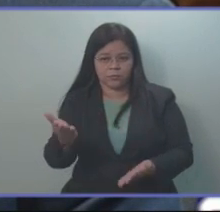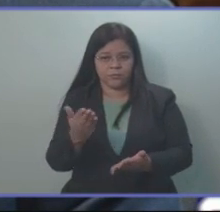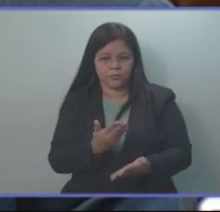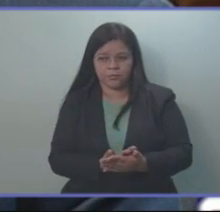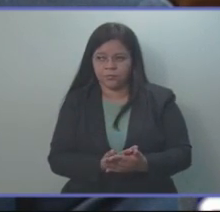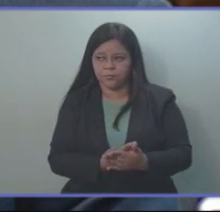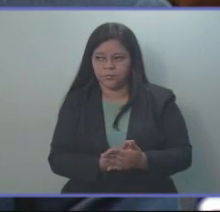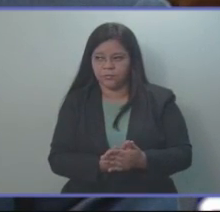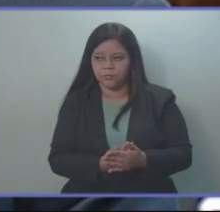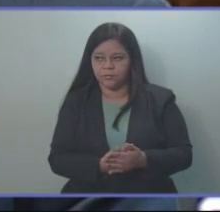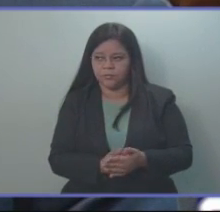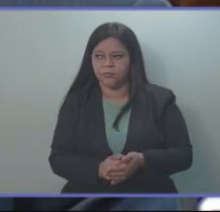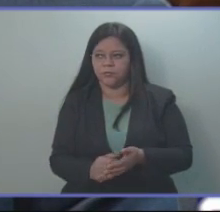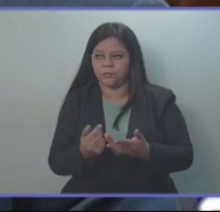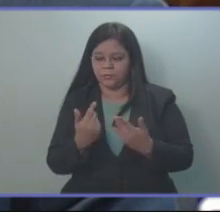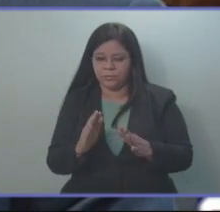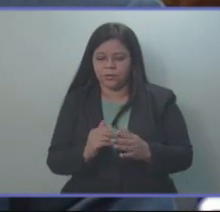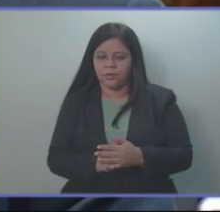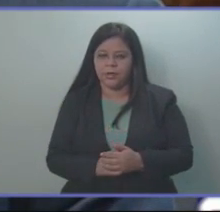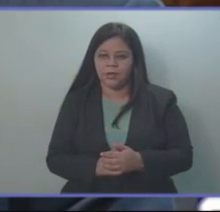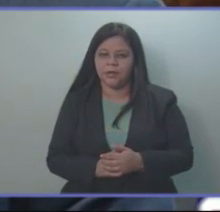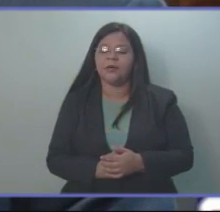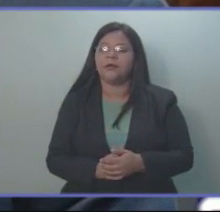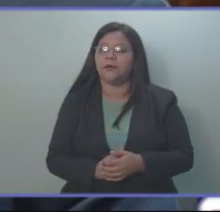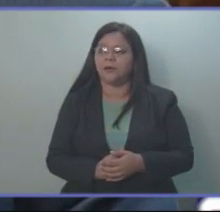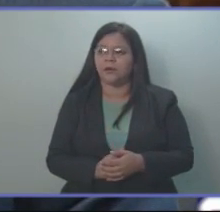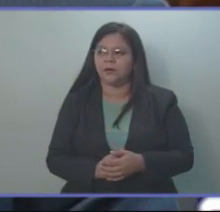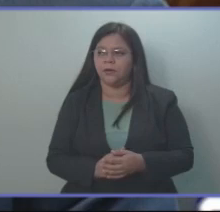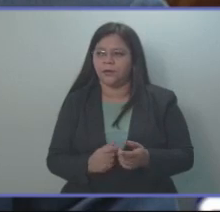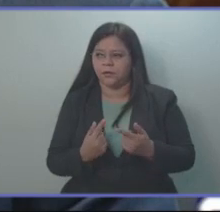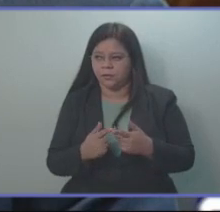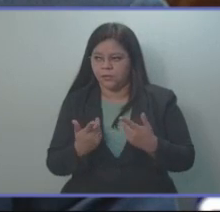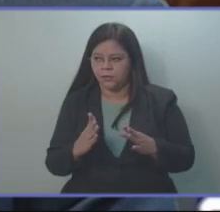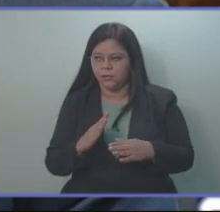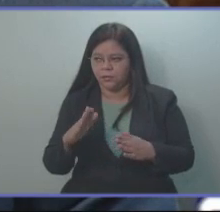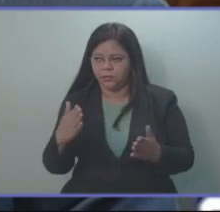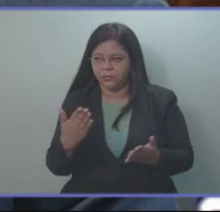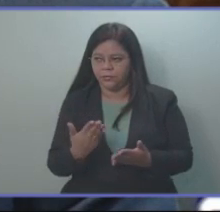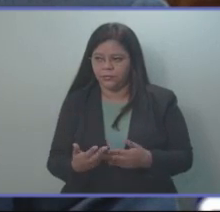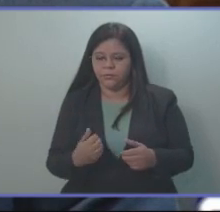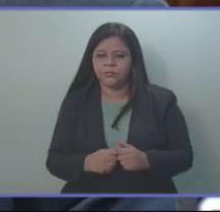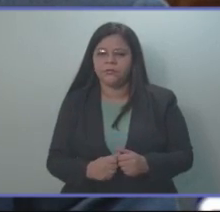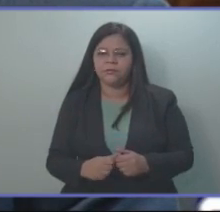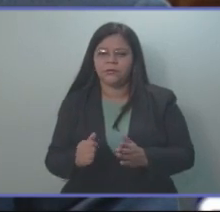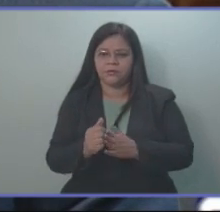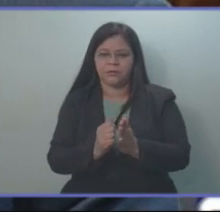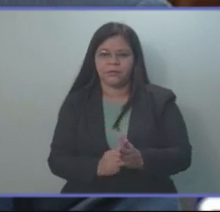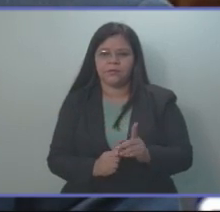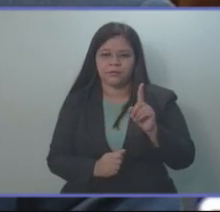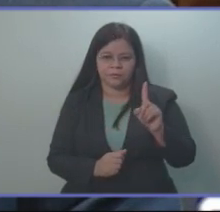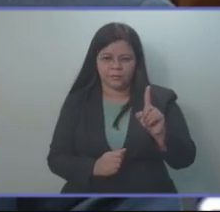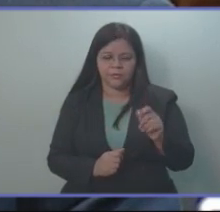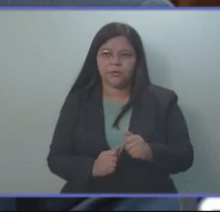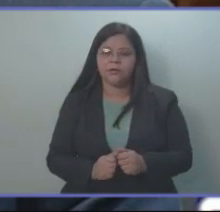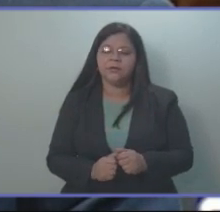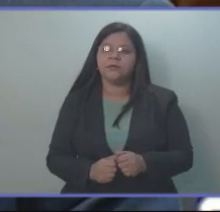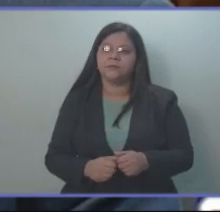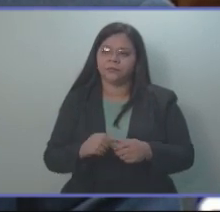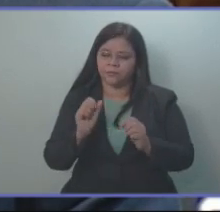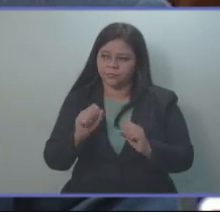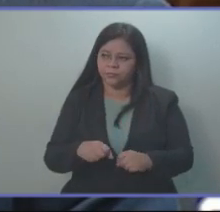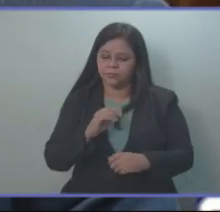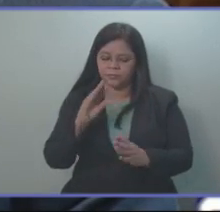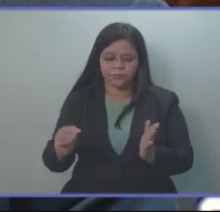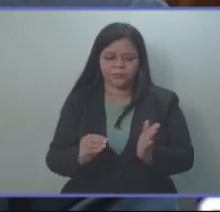de los diputados, decreta lo siguiente. Reforma al Código Civil, artículo 1, intercálase